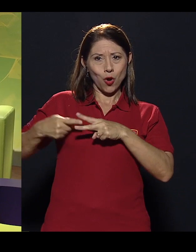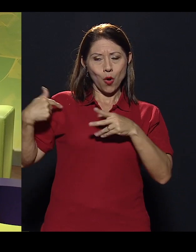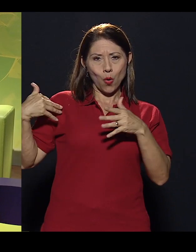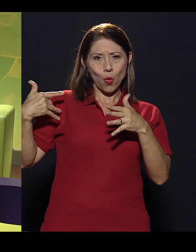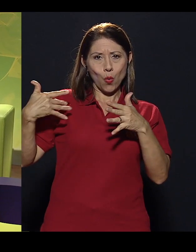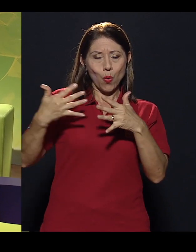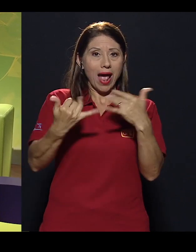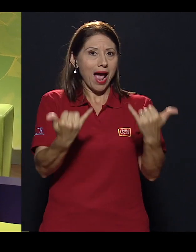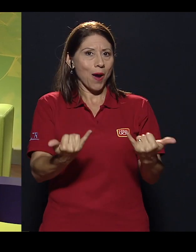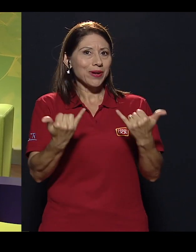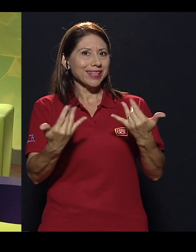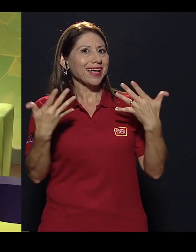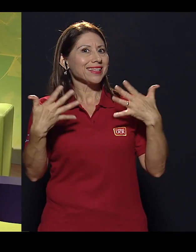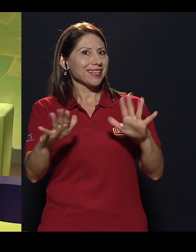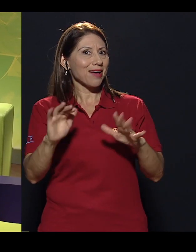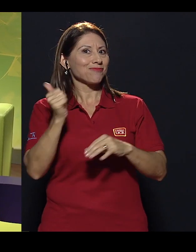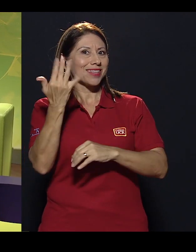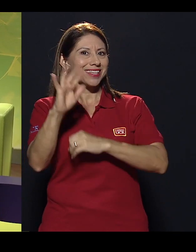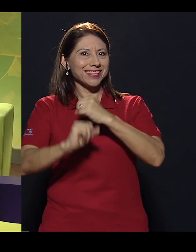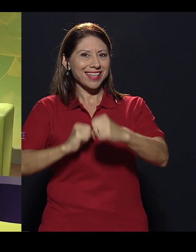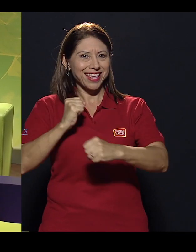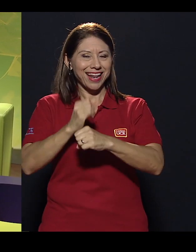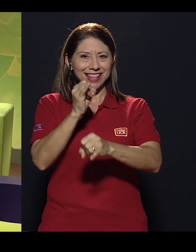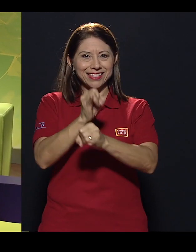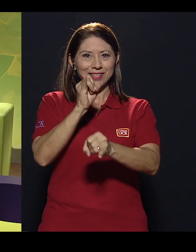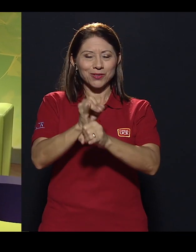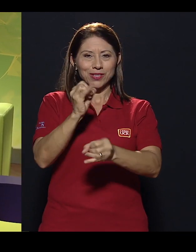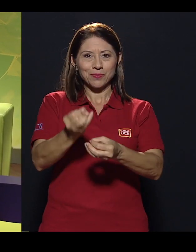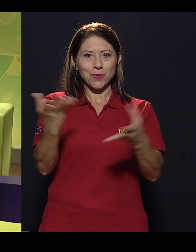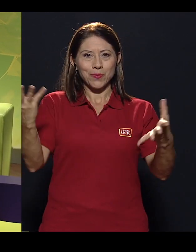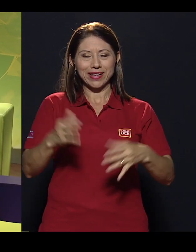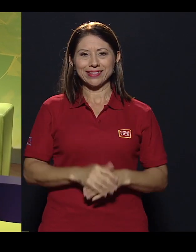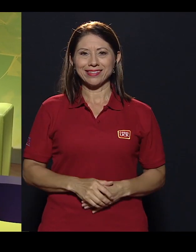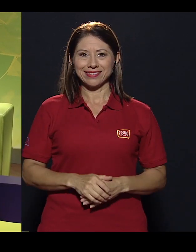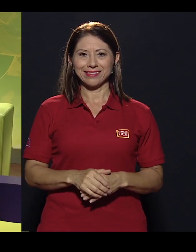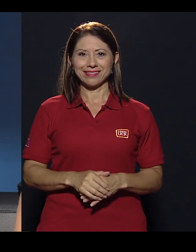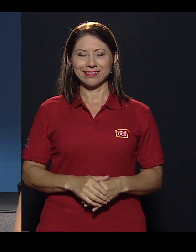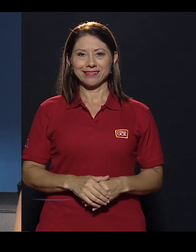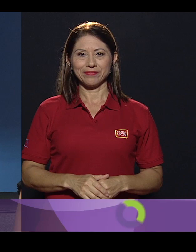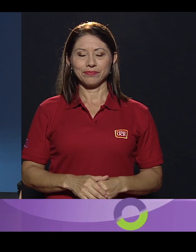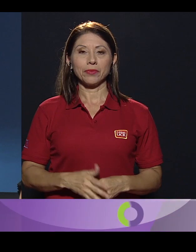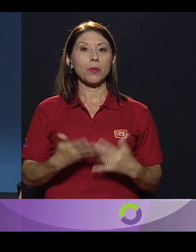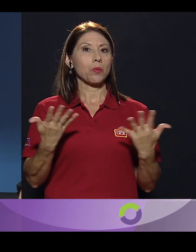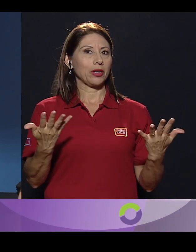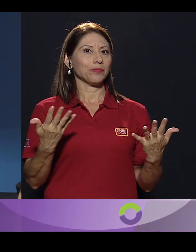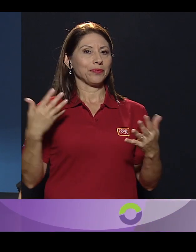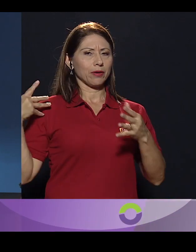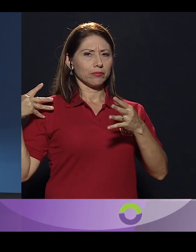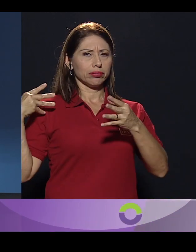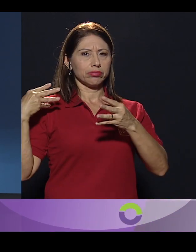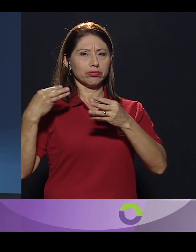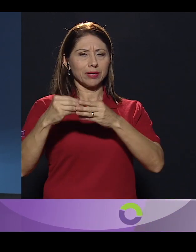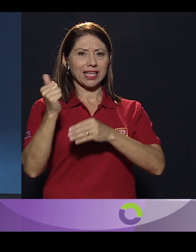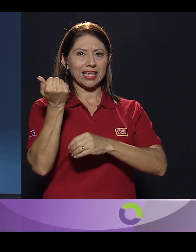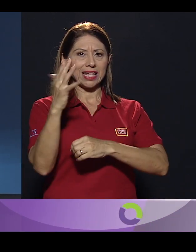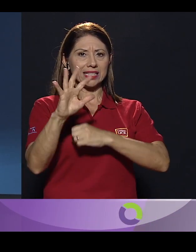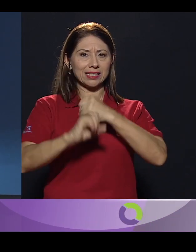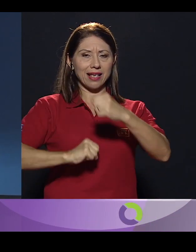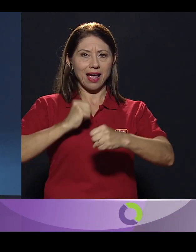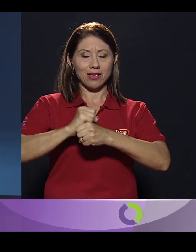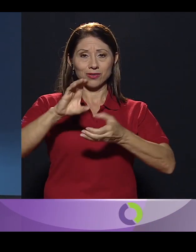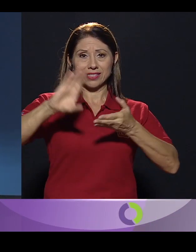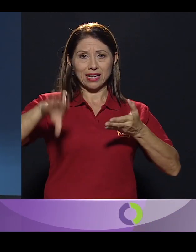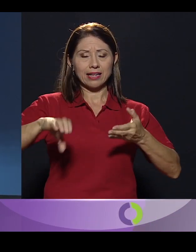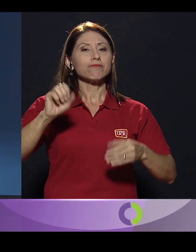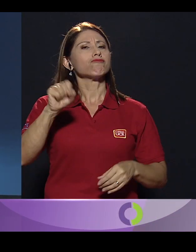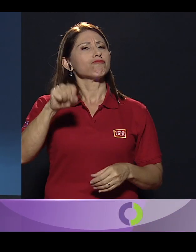este centro, ahorita ya que es una quinceañera de las instituciones públicas? Bueno, en estos 15 años de